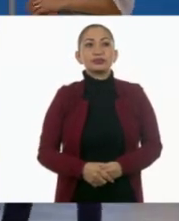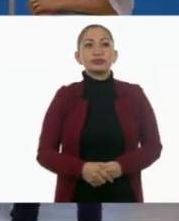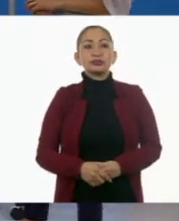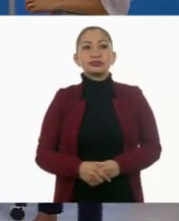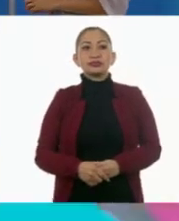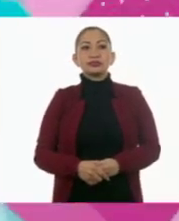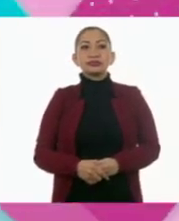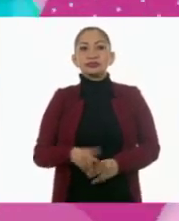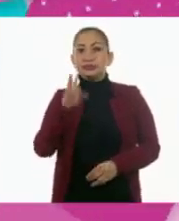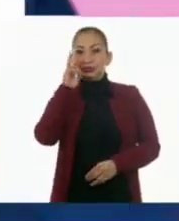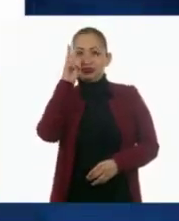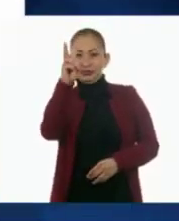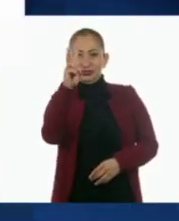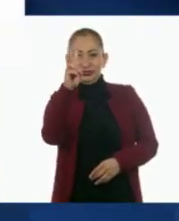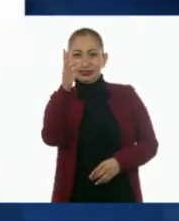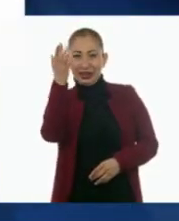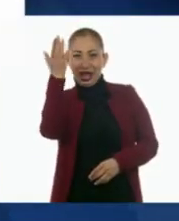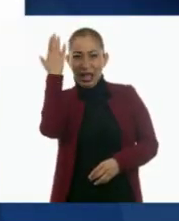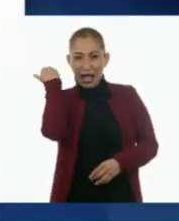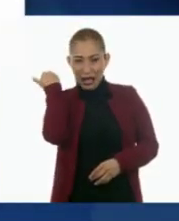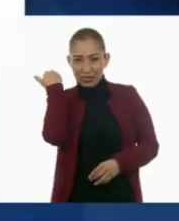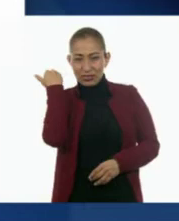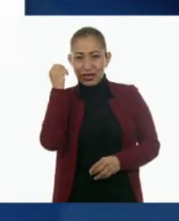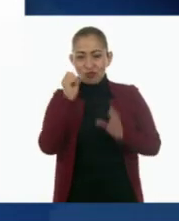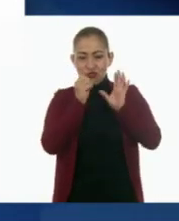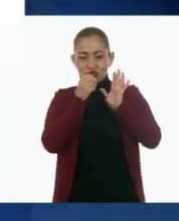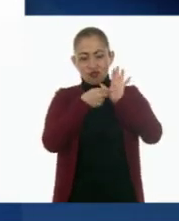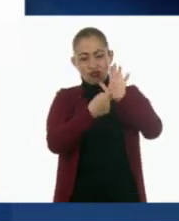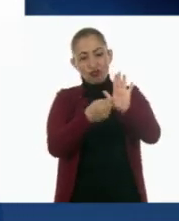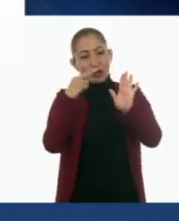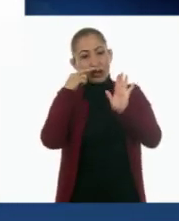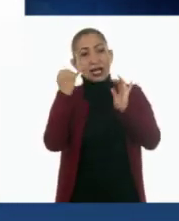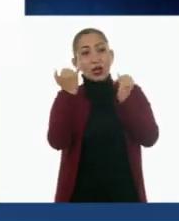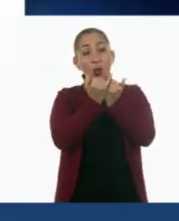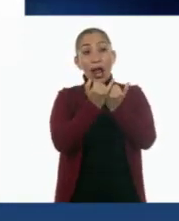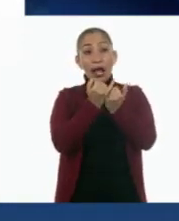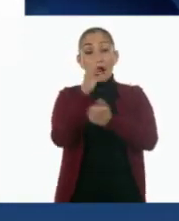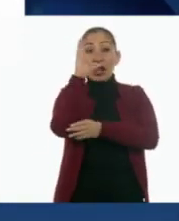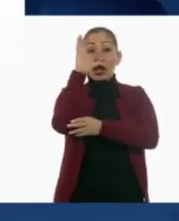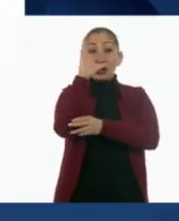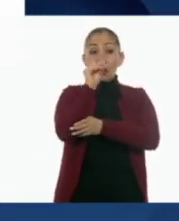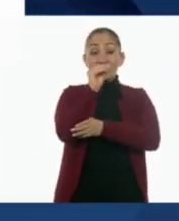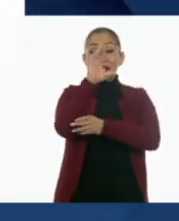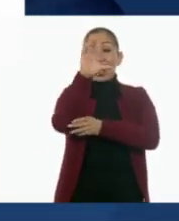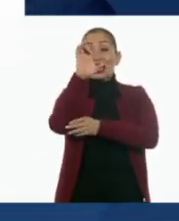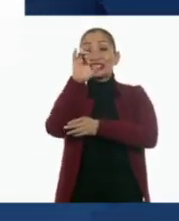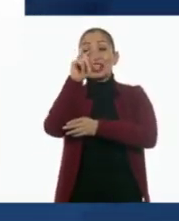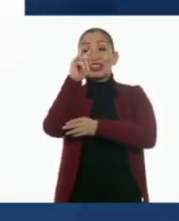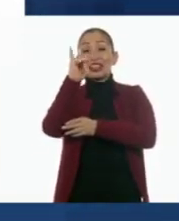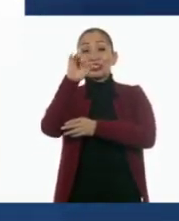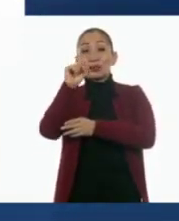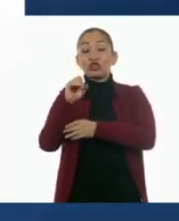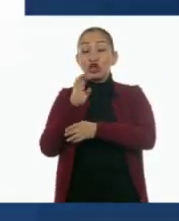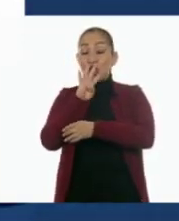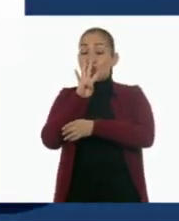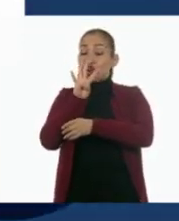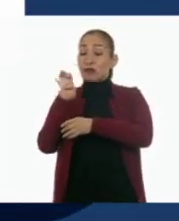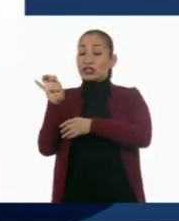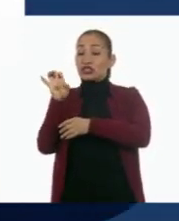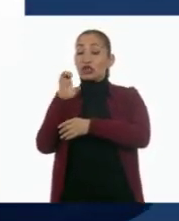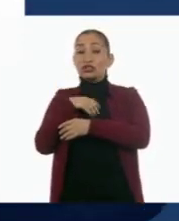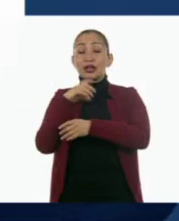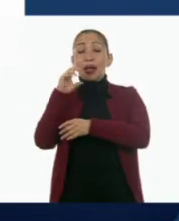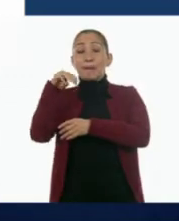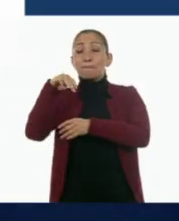112. Viendo en la diapositiva pasada que era lo mismo 90 centésimos que 900 milésimos, ¿qué les